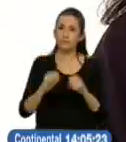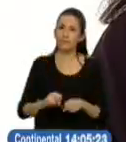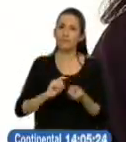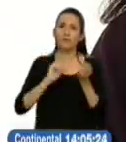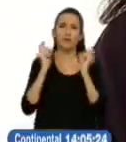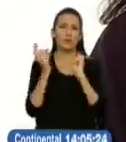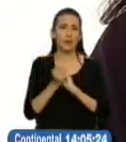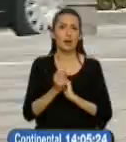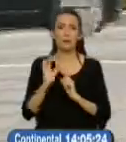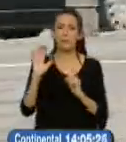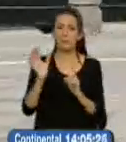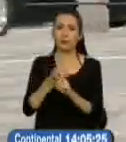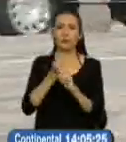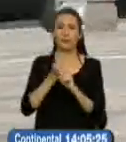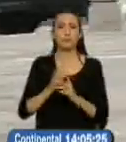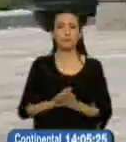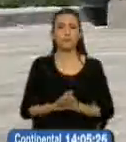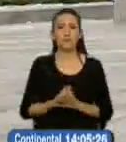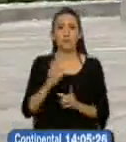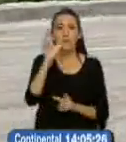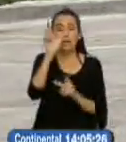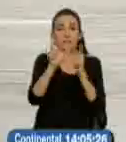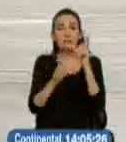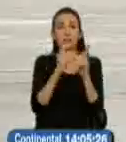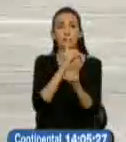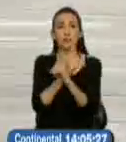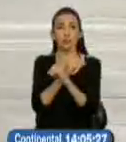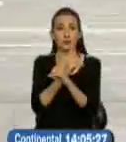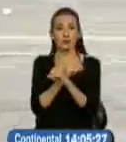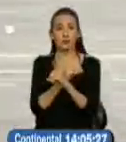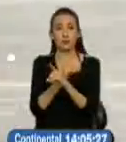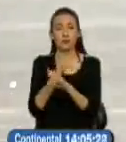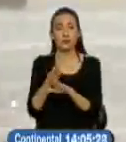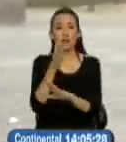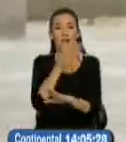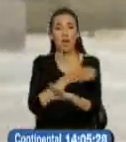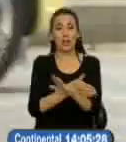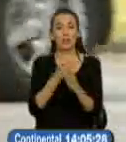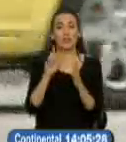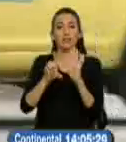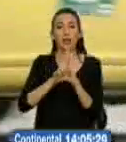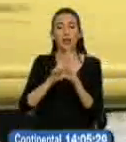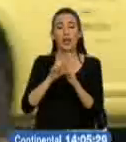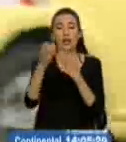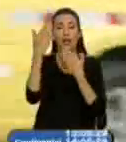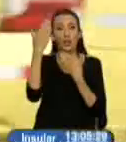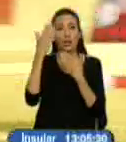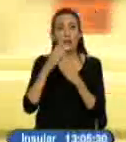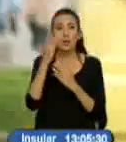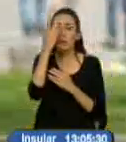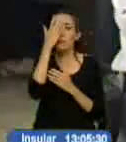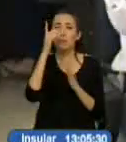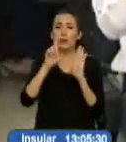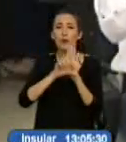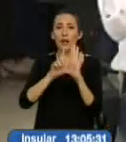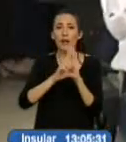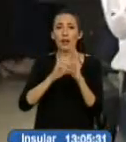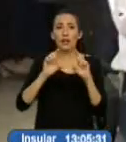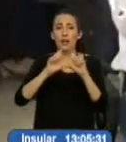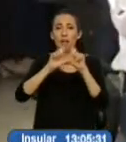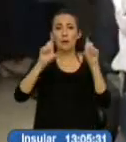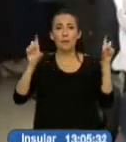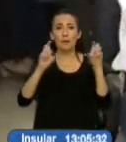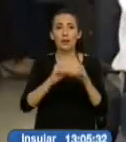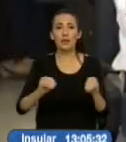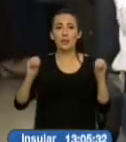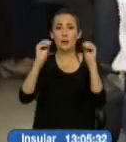un gran logro realmente. Las personas con discapacidad también se beneficiaron de las políticas laborales. Por disposición legal, las empresas con más de